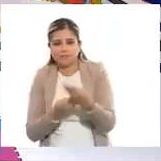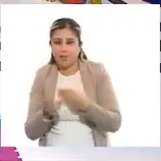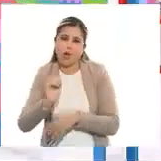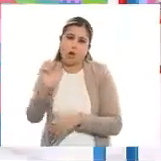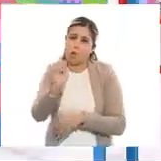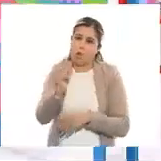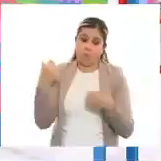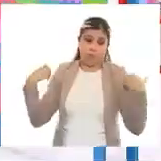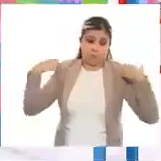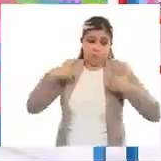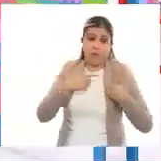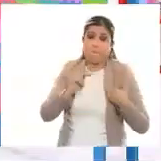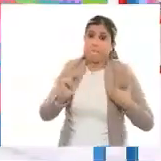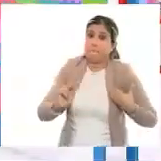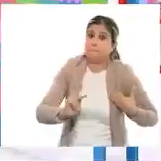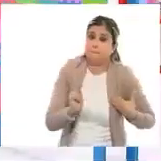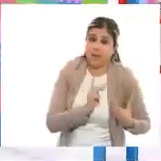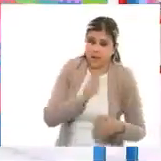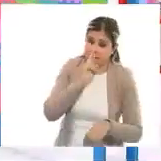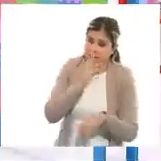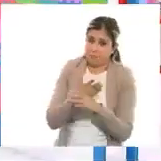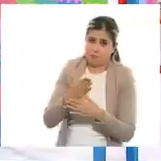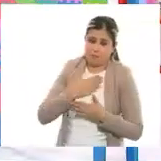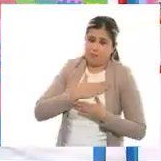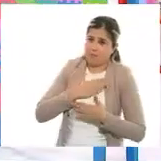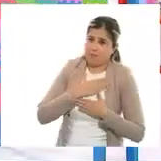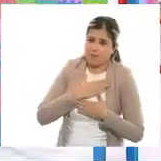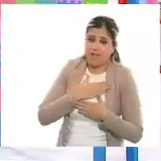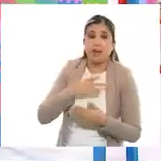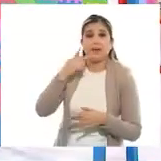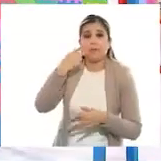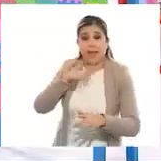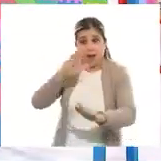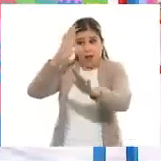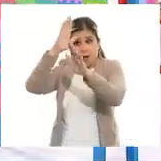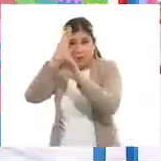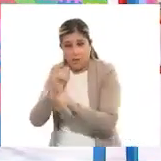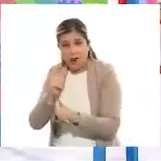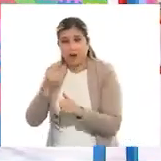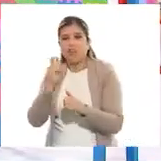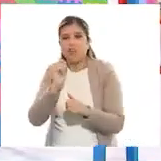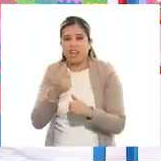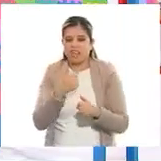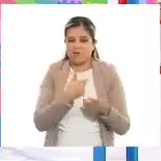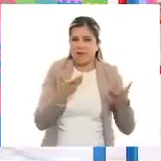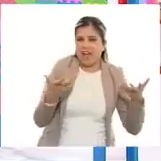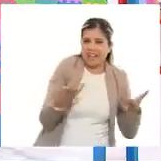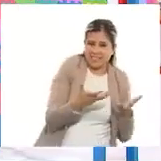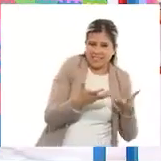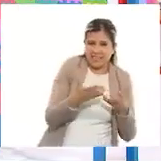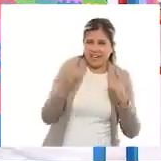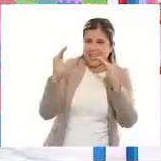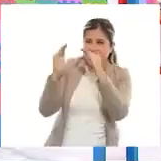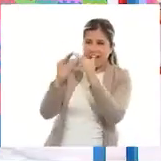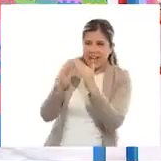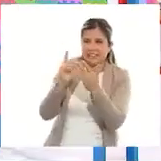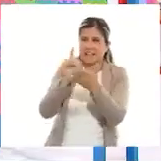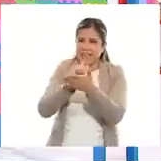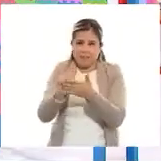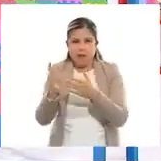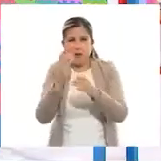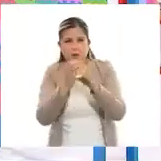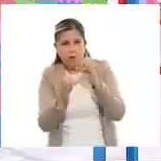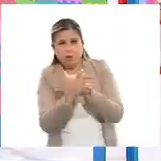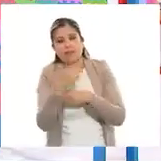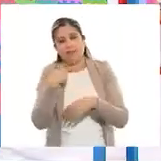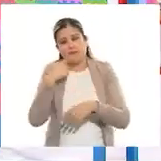las mías, mis responsabilidades. Pero para llegar a un acuerdo de qué me tocaba hacer a mí, por ejemplo, en la casa, pues sí tuve que hablar con